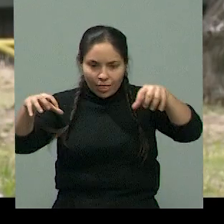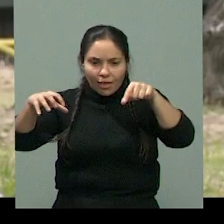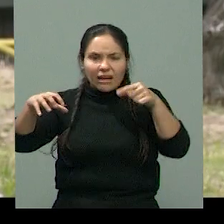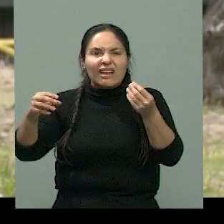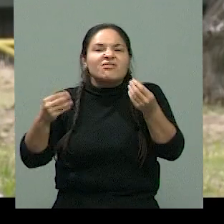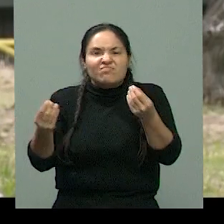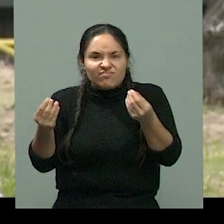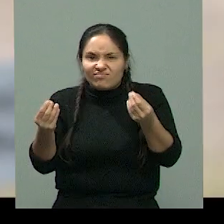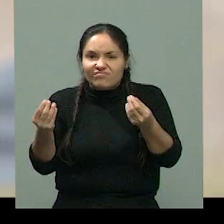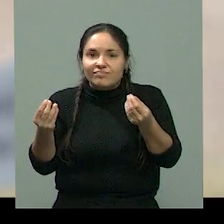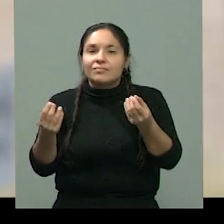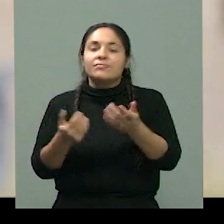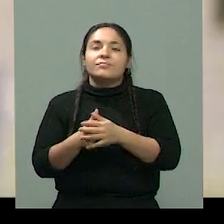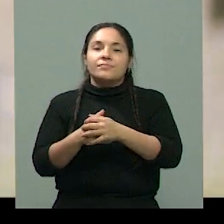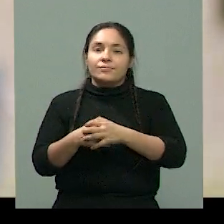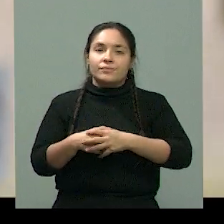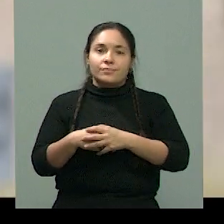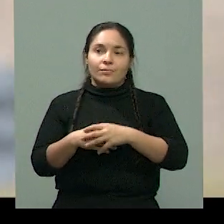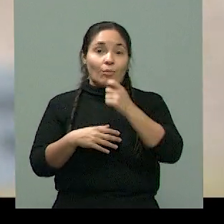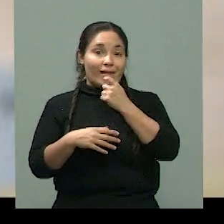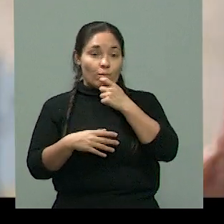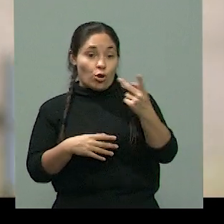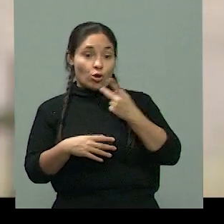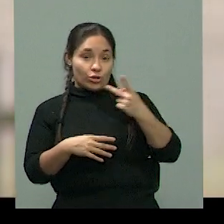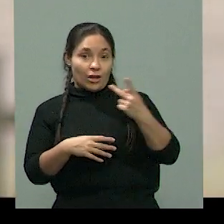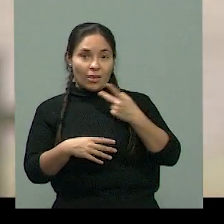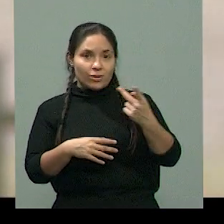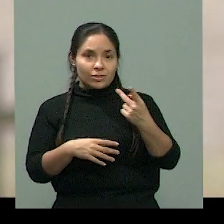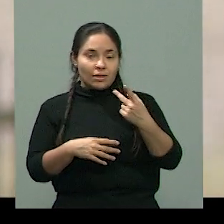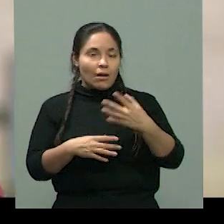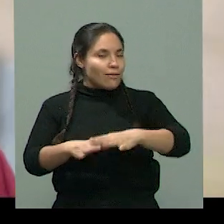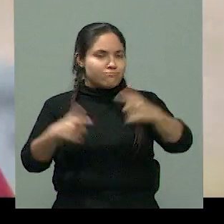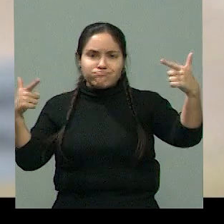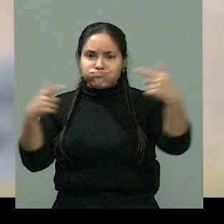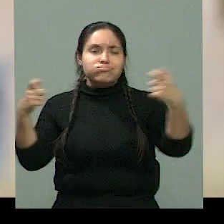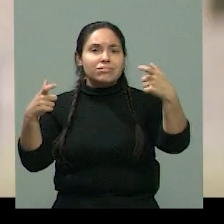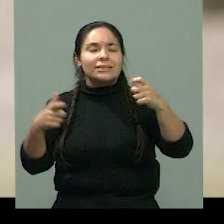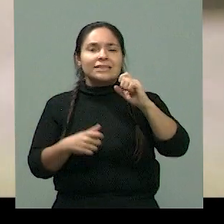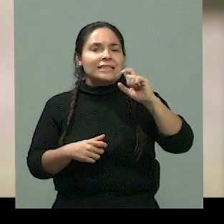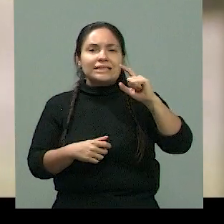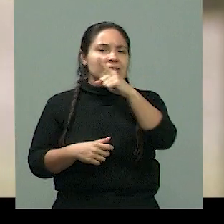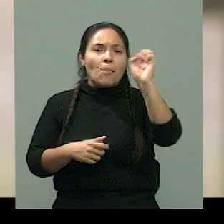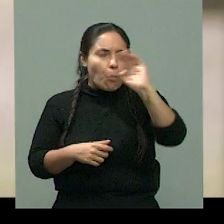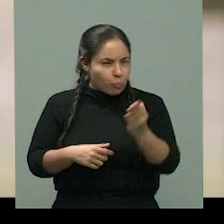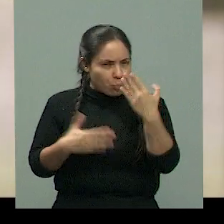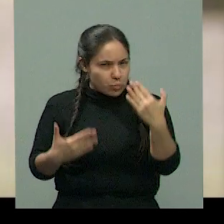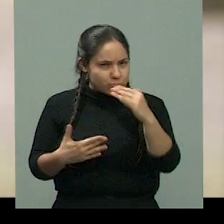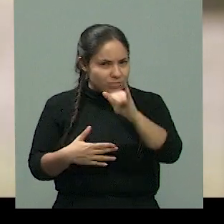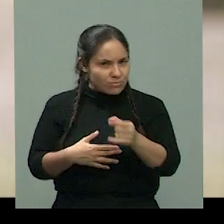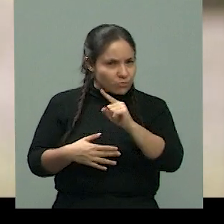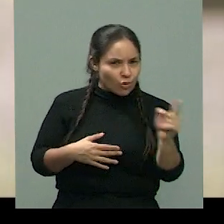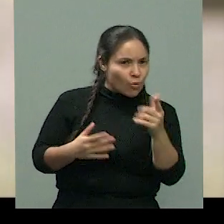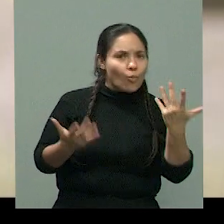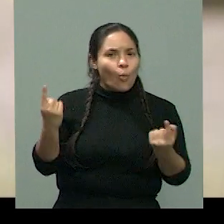¿no? Porque realmente nosotras dos podemos estar tan opuestas y esto es lo que la ciencia política discute un